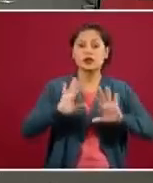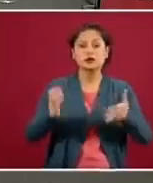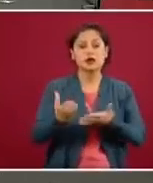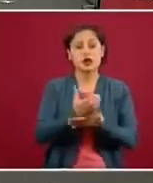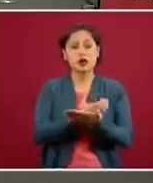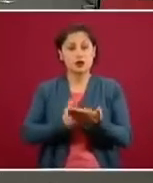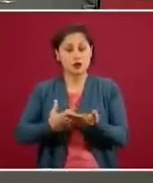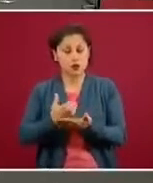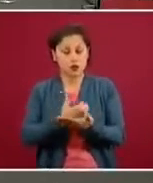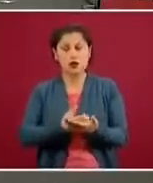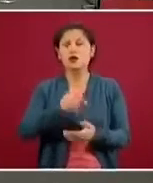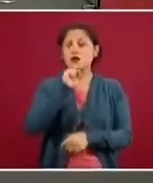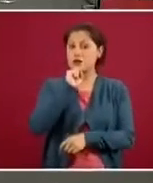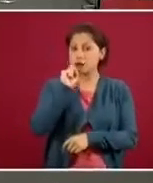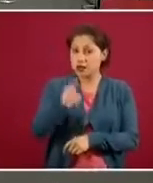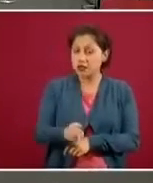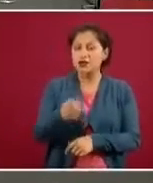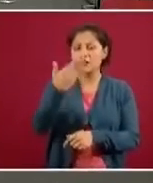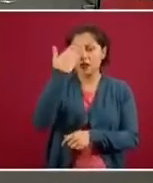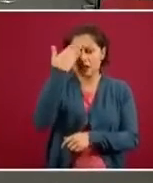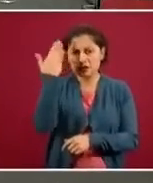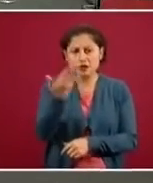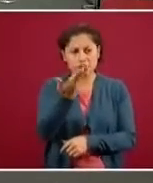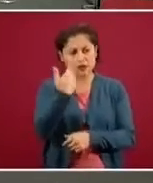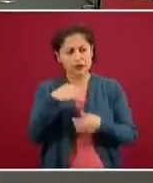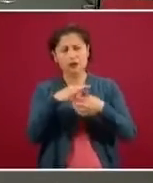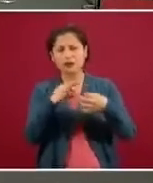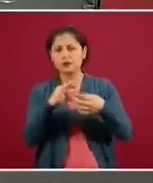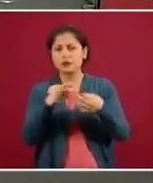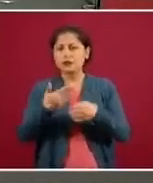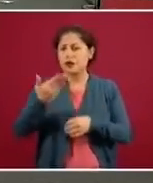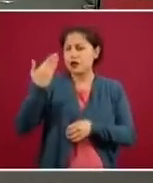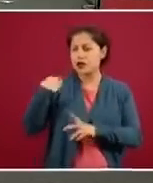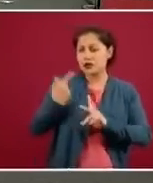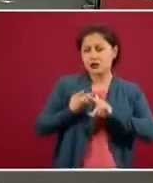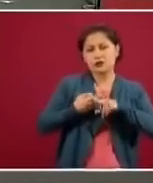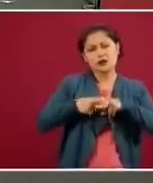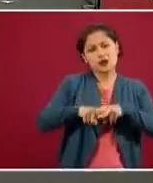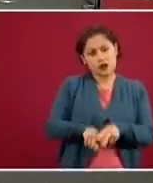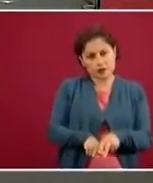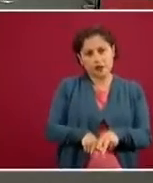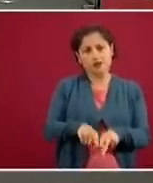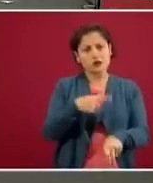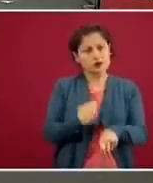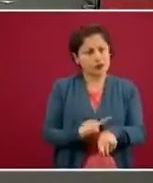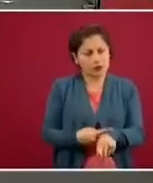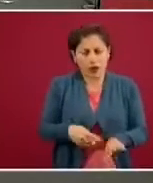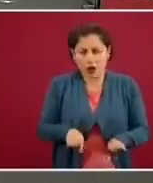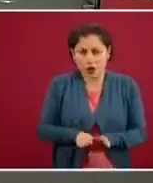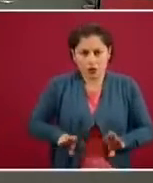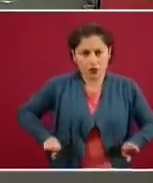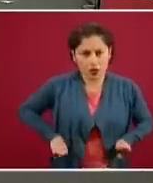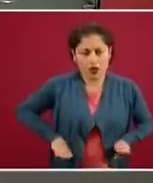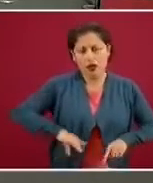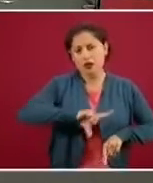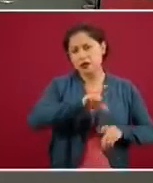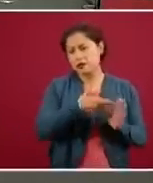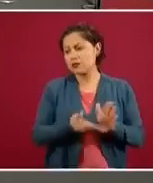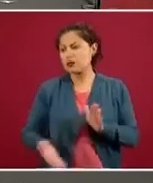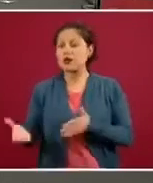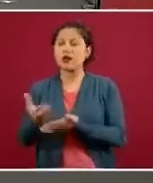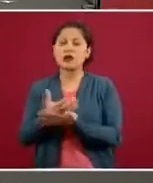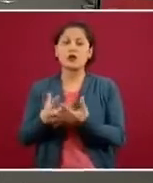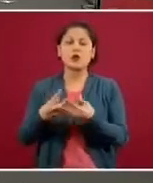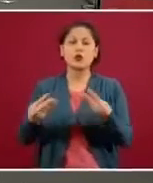situación con la que entraron, para también fomentar hábitos saludables. Con gusto. Y con respecto a la confusión